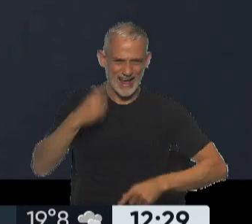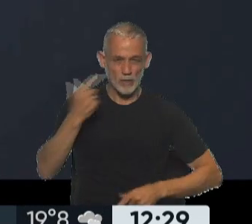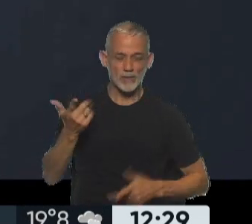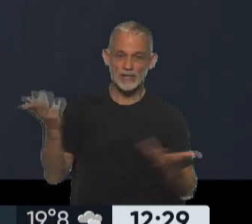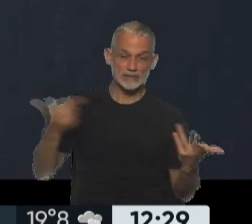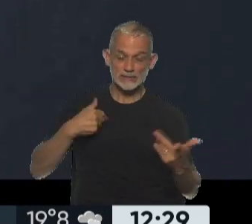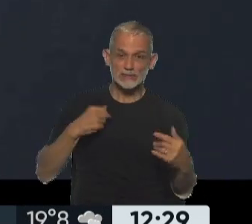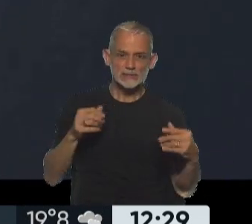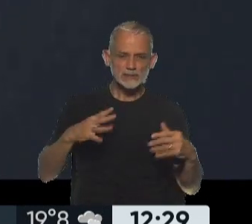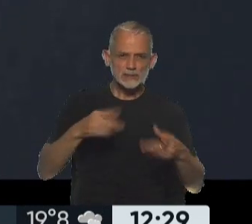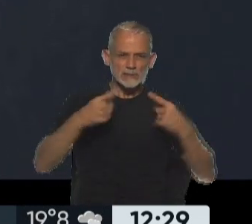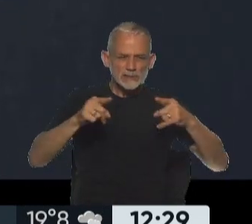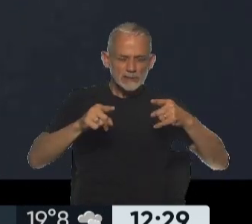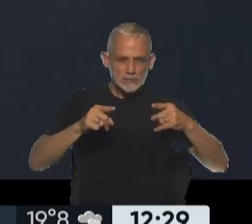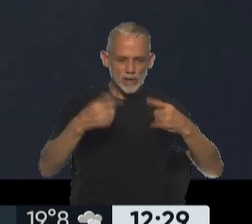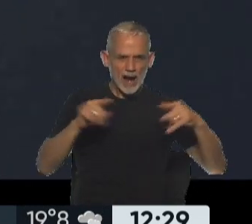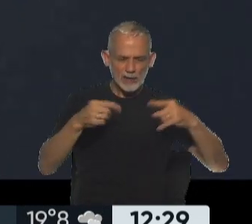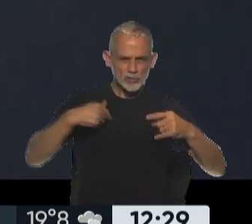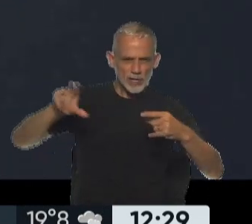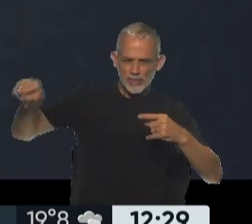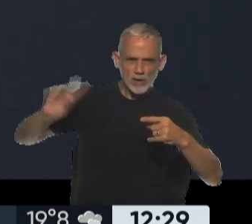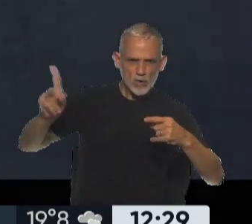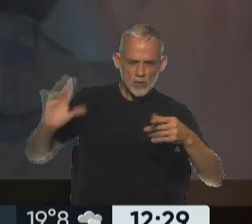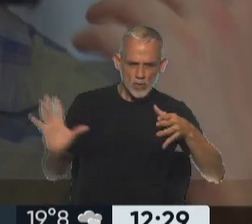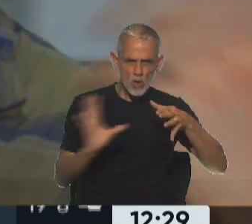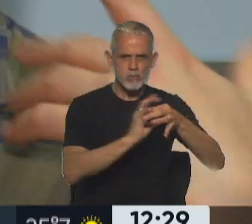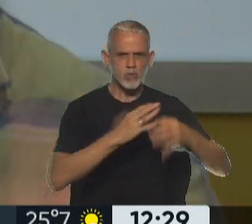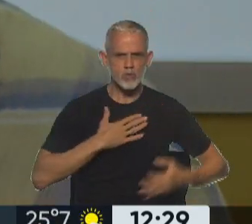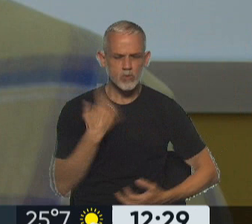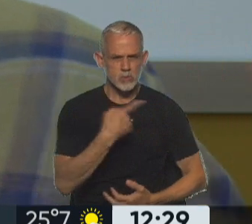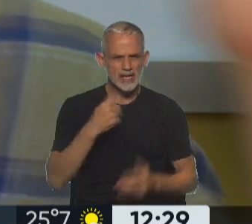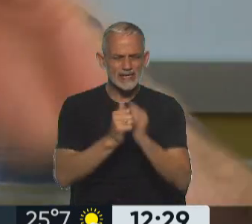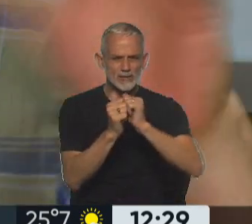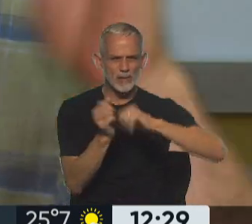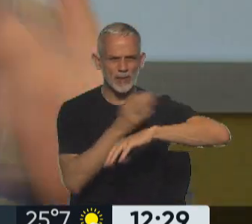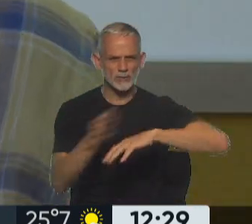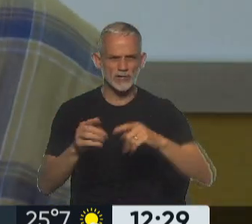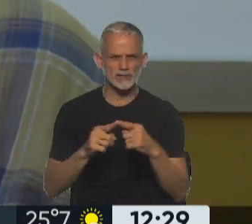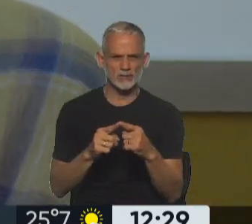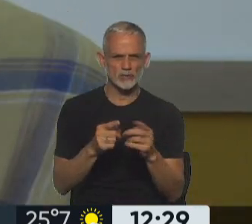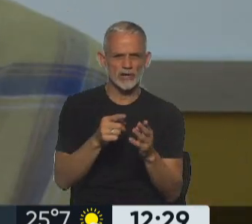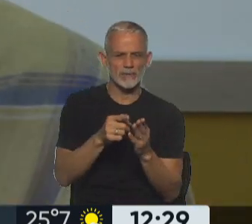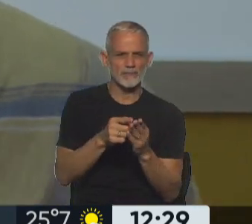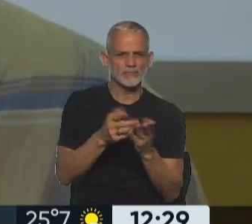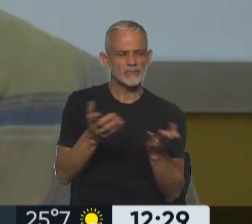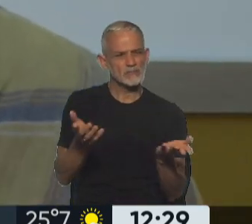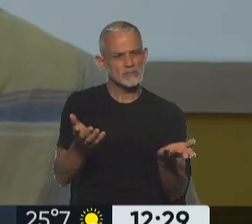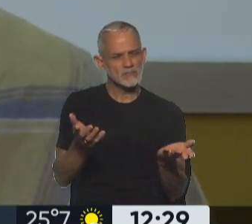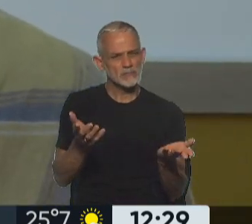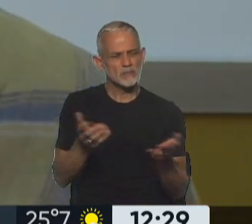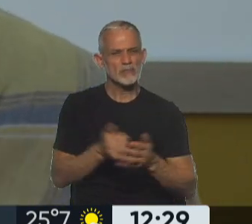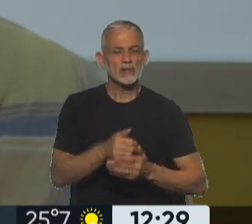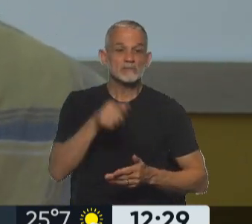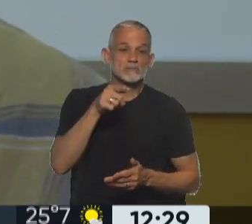Una cercanía muy fuerte con estas canciones, ¿no? Sentir que no están allá en la historia hace mucho, mucho tiempo, sino que son canciones que hablan